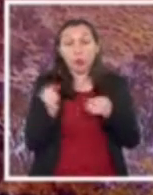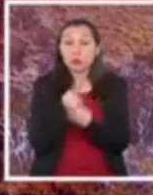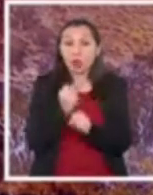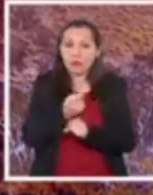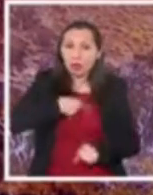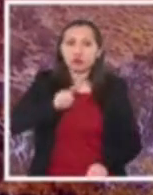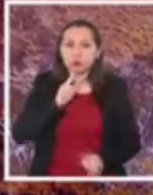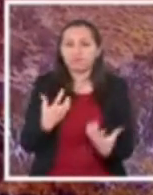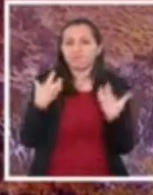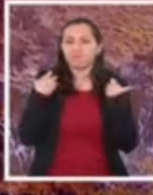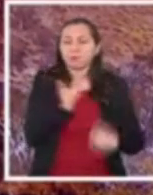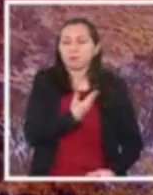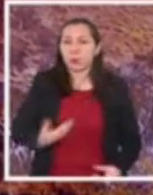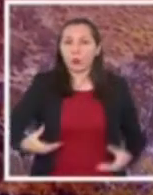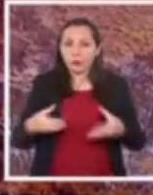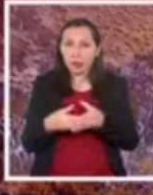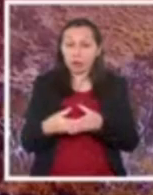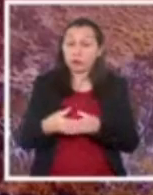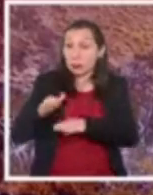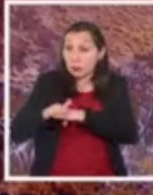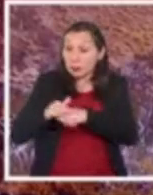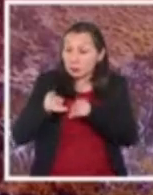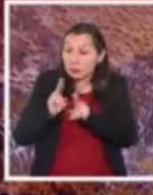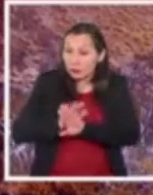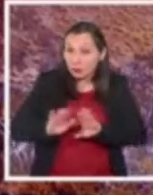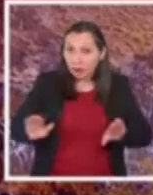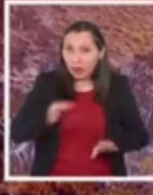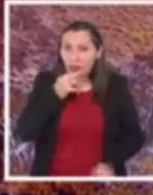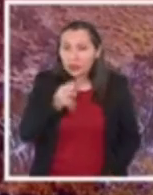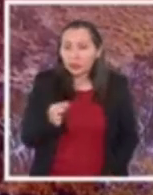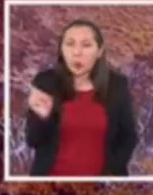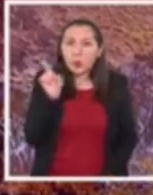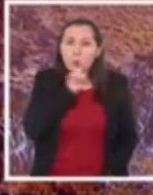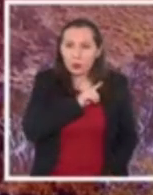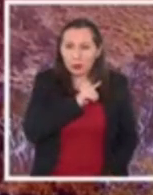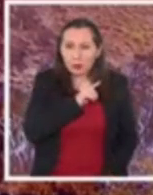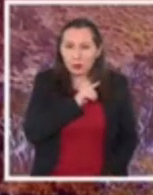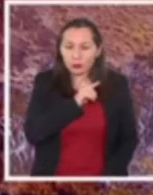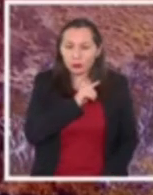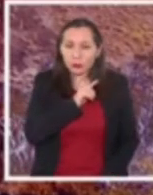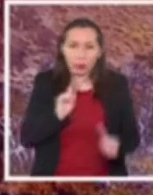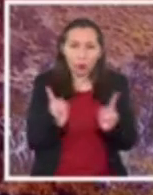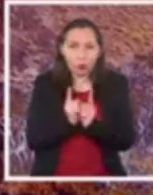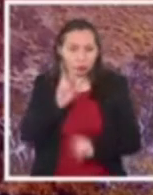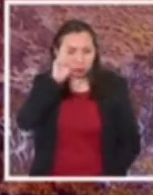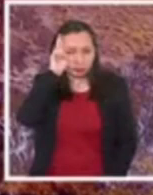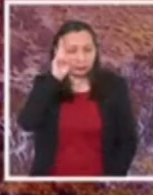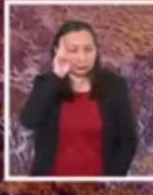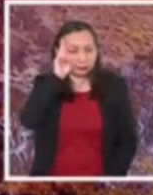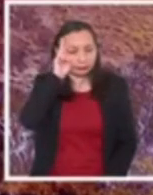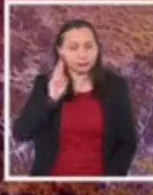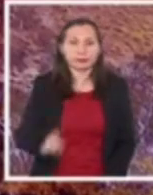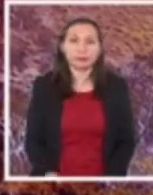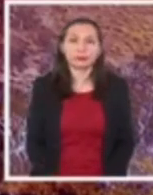las tareas que tenemos como gobierno y Permítame para terminar una última y breve reflexión